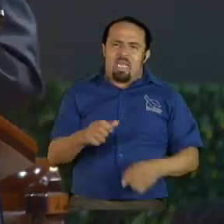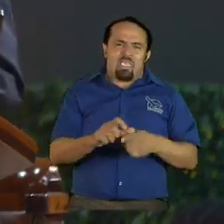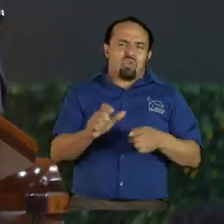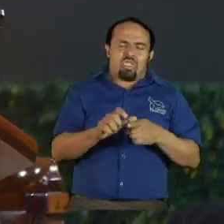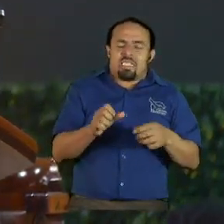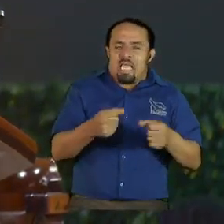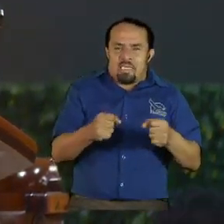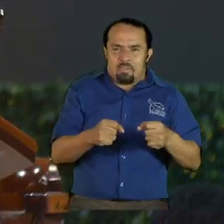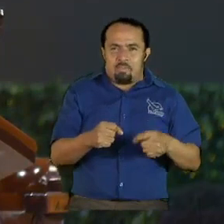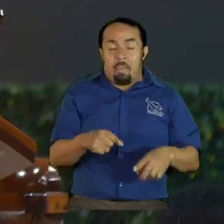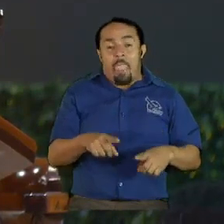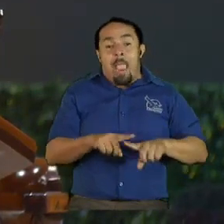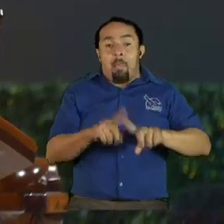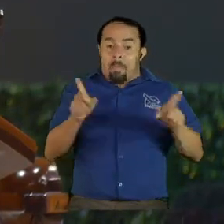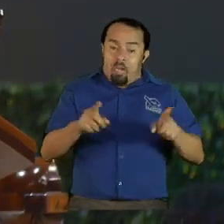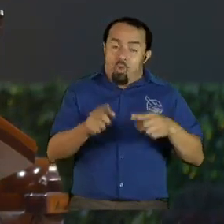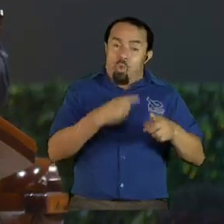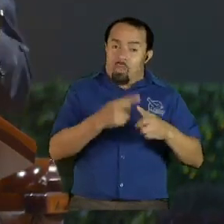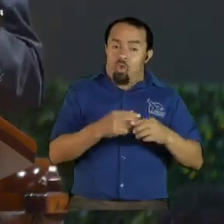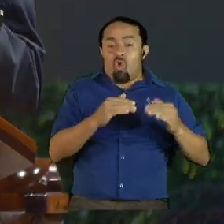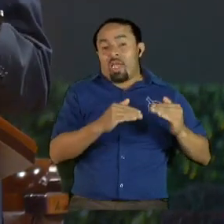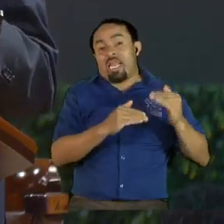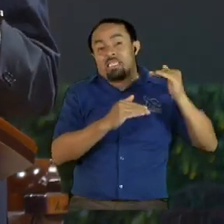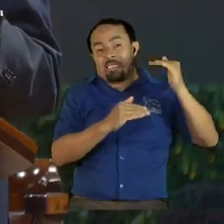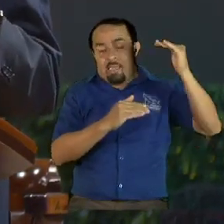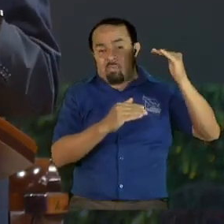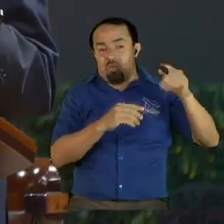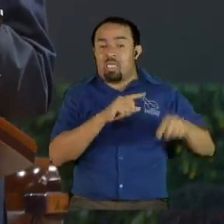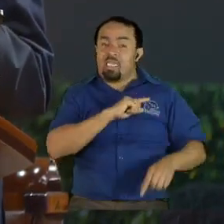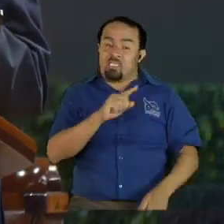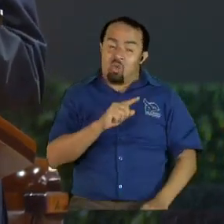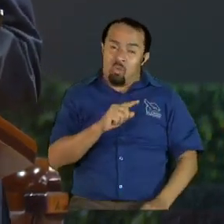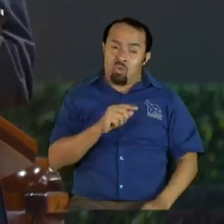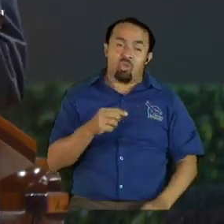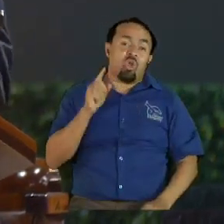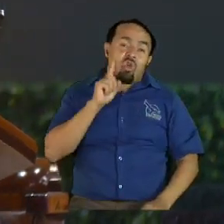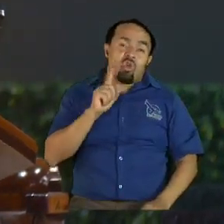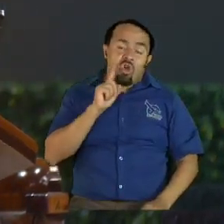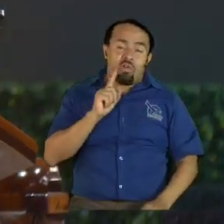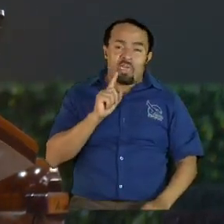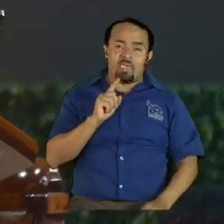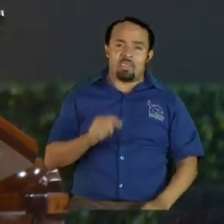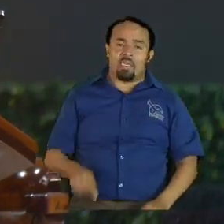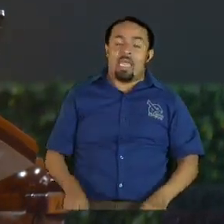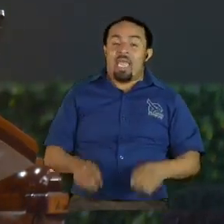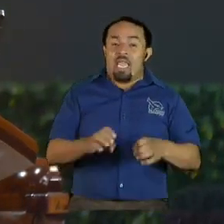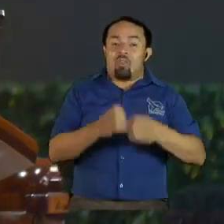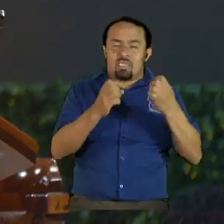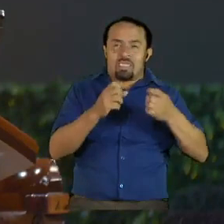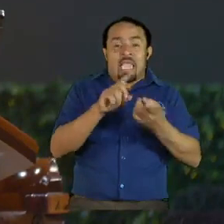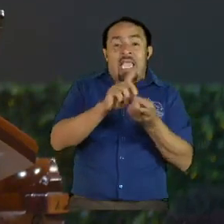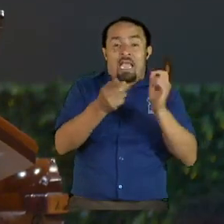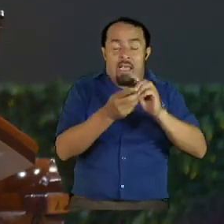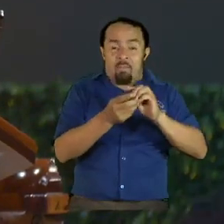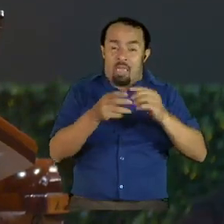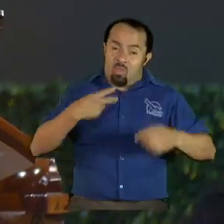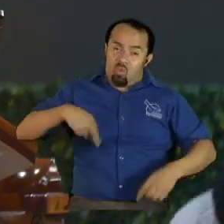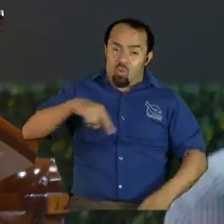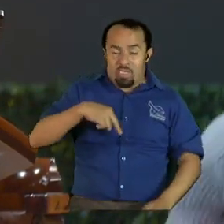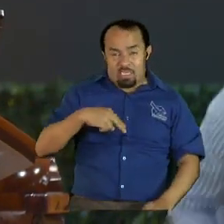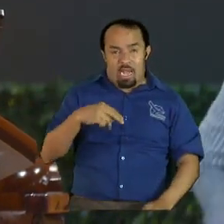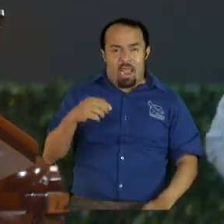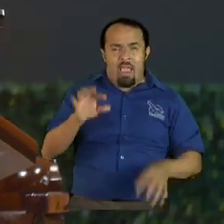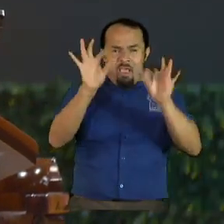y nos llegamos a dar cuenta de que existe mal y bien, desafortunadamente la mayoría de las veces no podemos optar por el